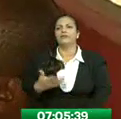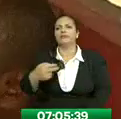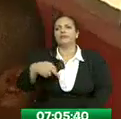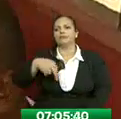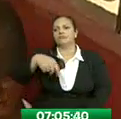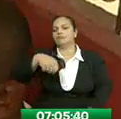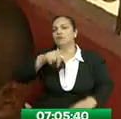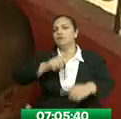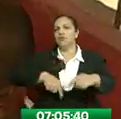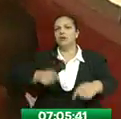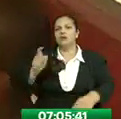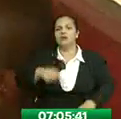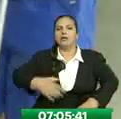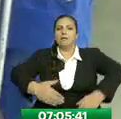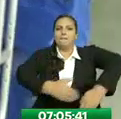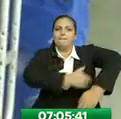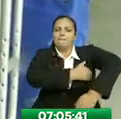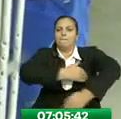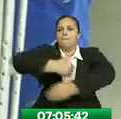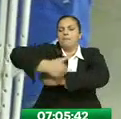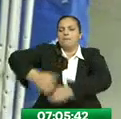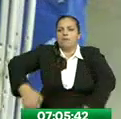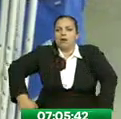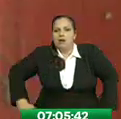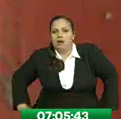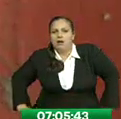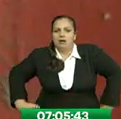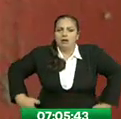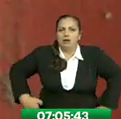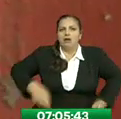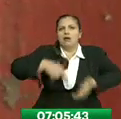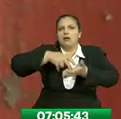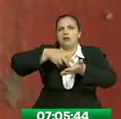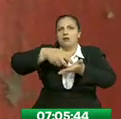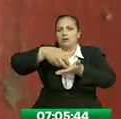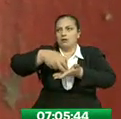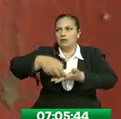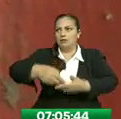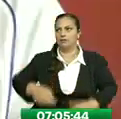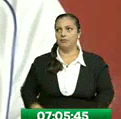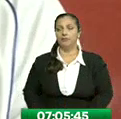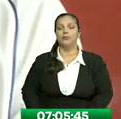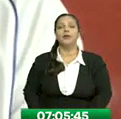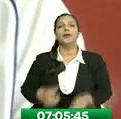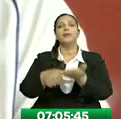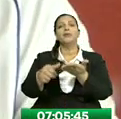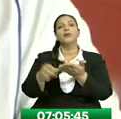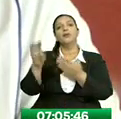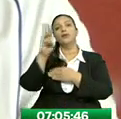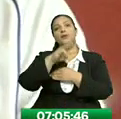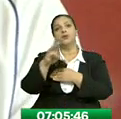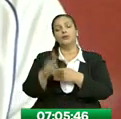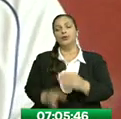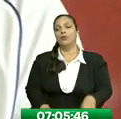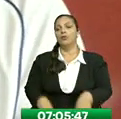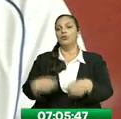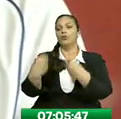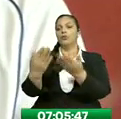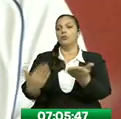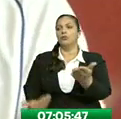Tras la visita de la funcionaria, se le otorgó unas completamente nuevas. Empecé con un incón